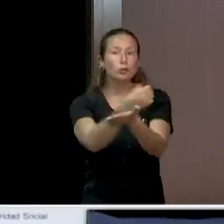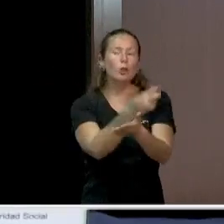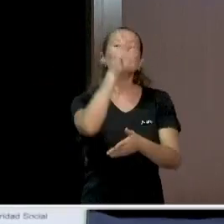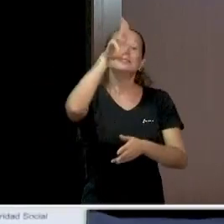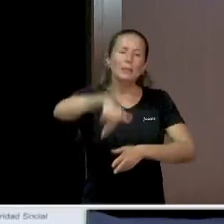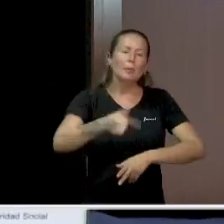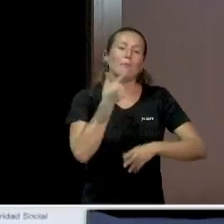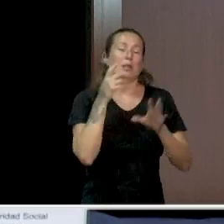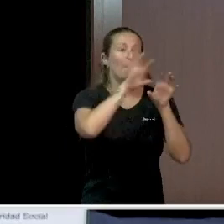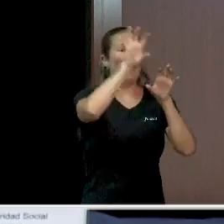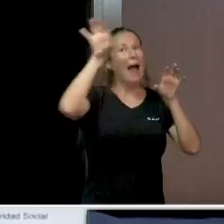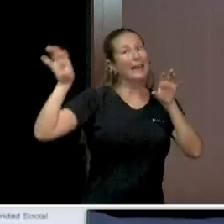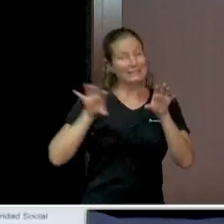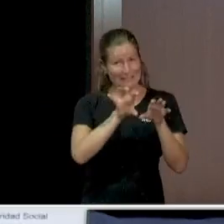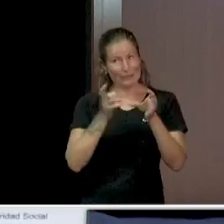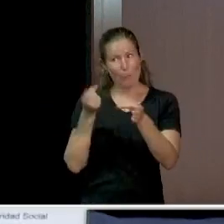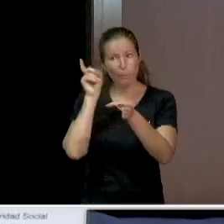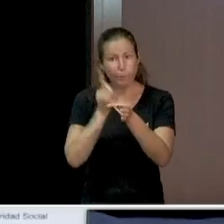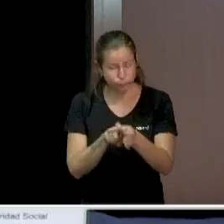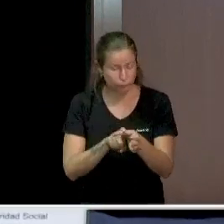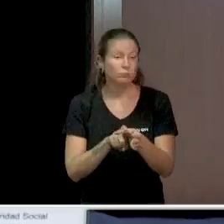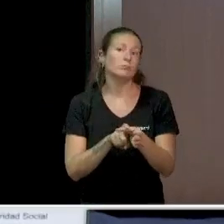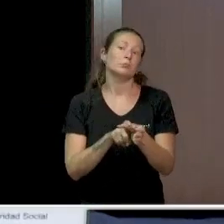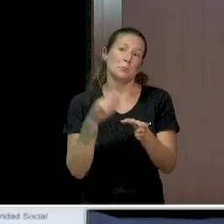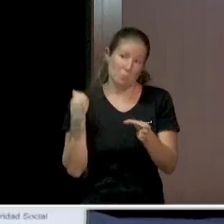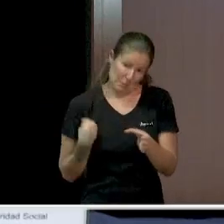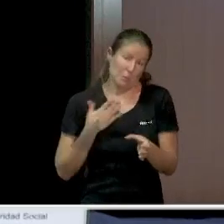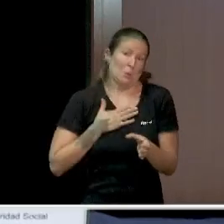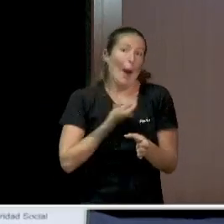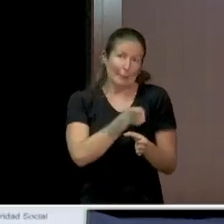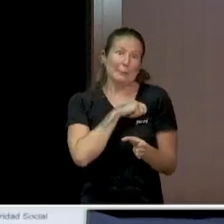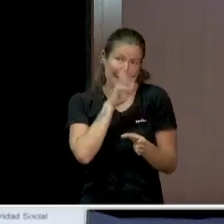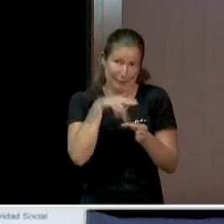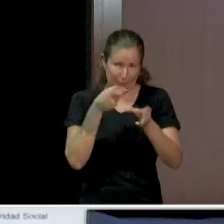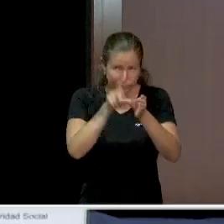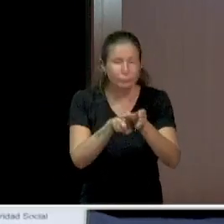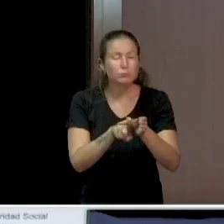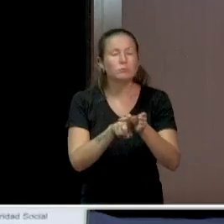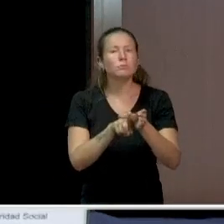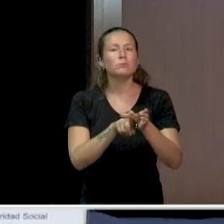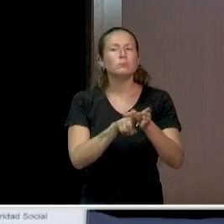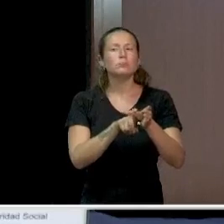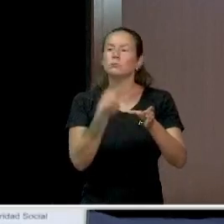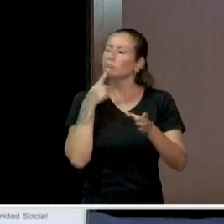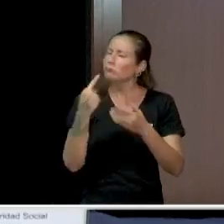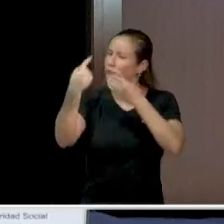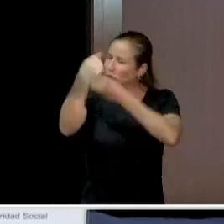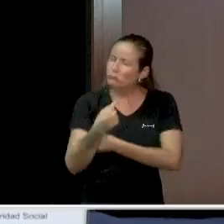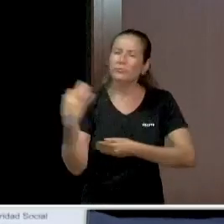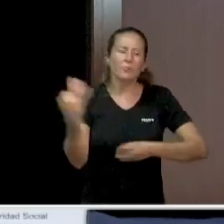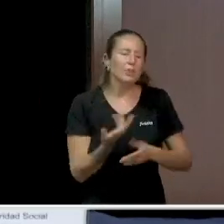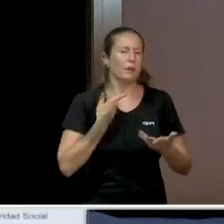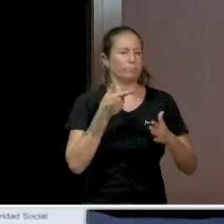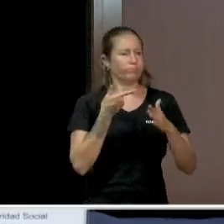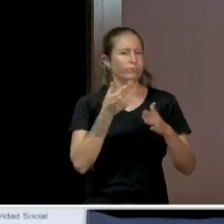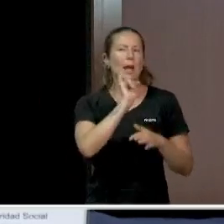los estados parte de la convención, entre los cuales se encuentra, por supuesto, España, a invertir en investigación, desarrollo